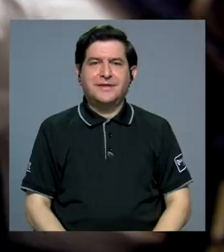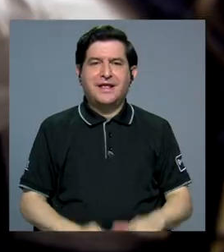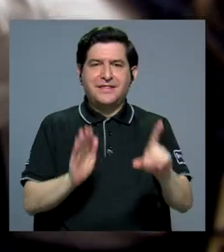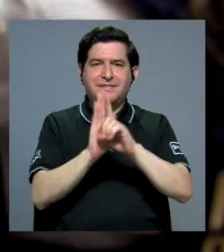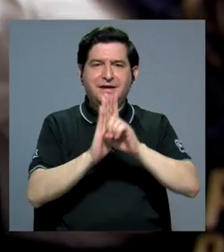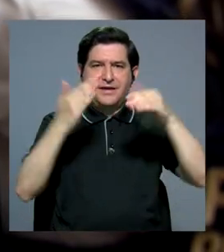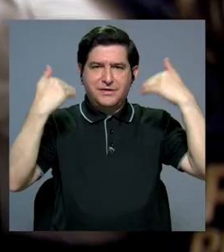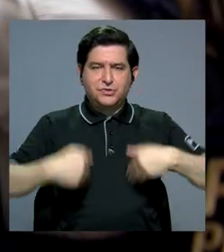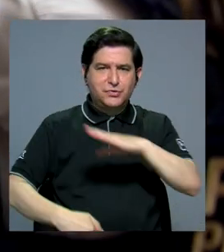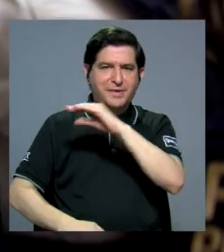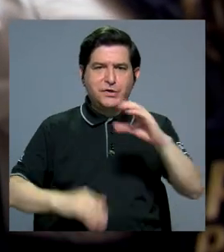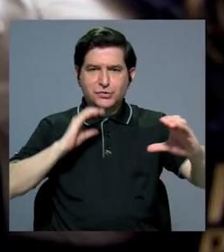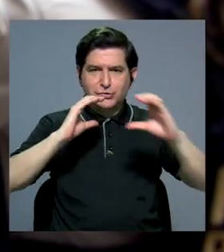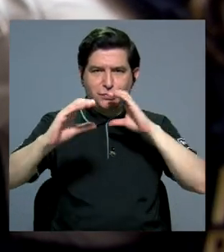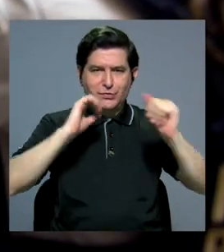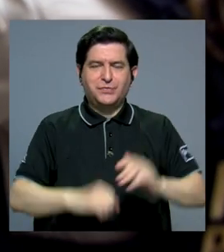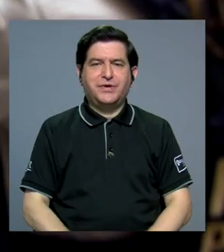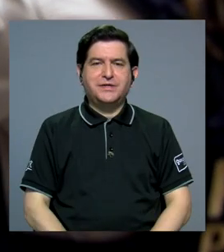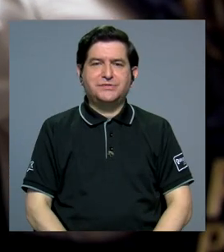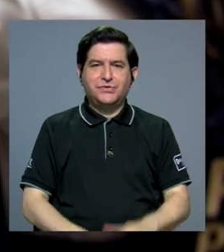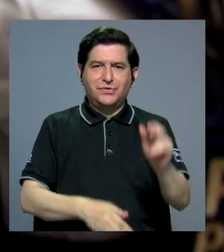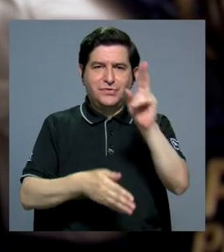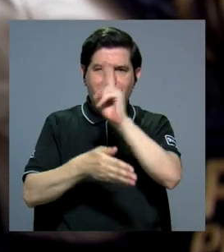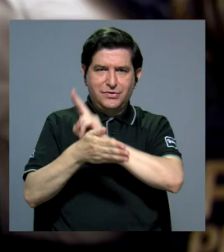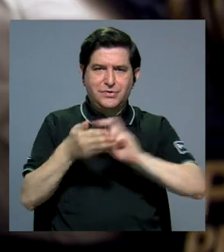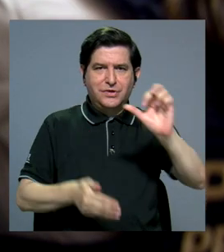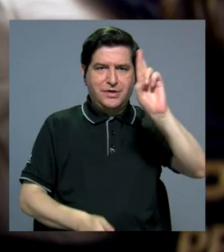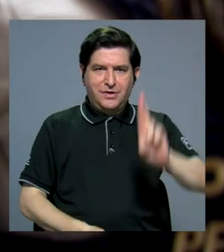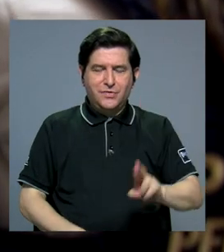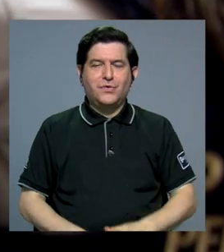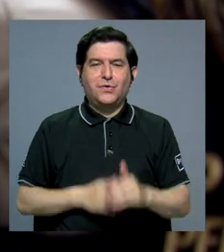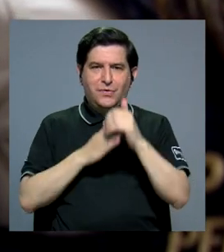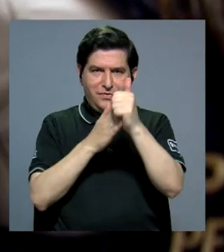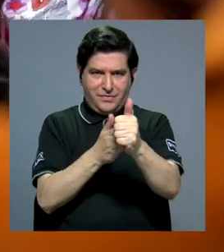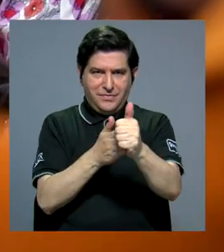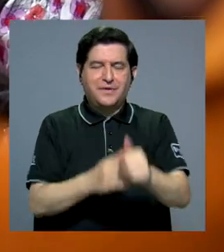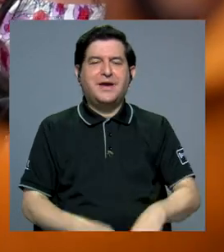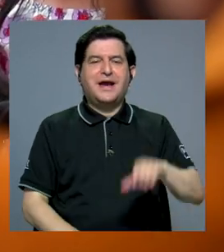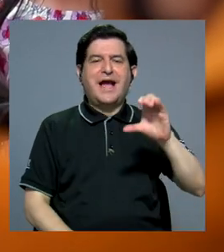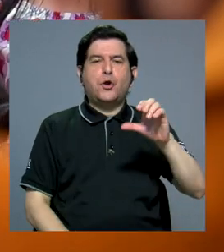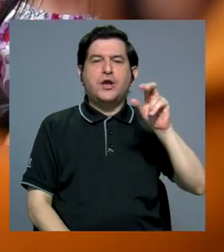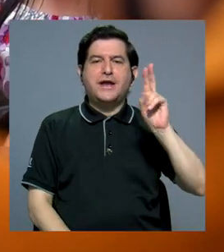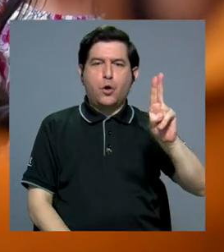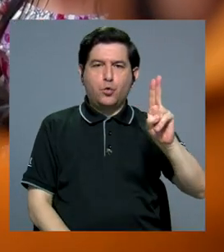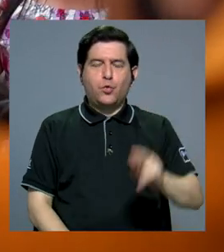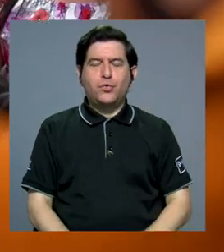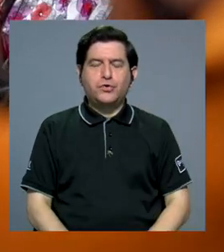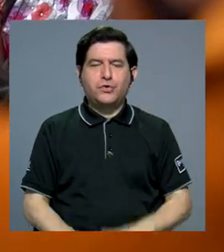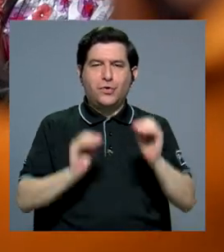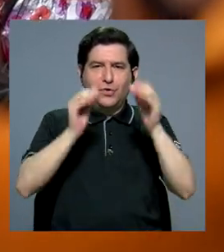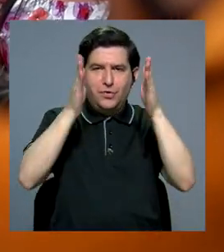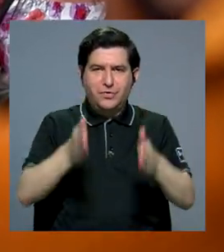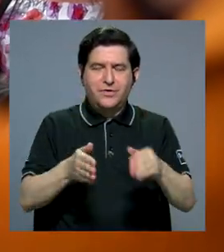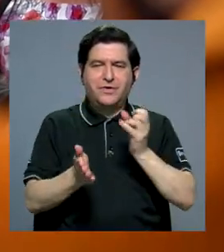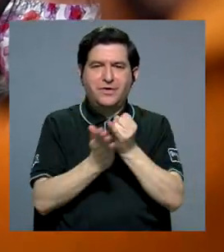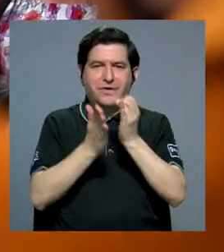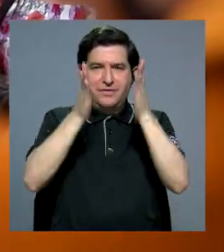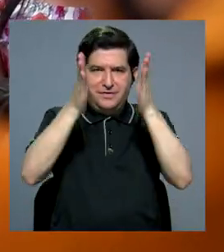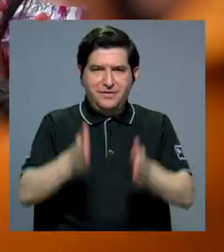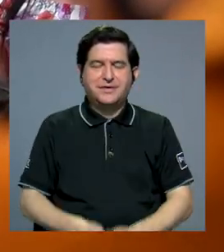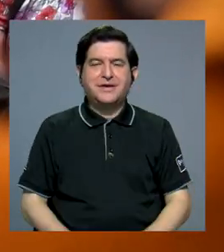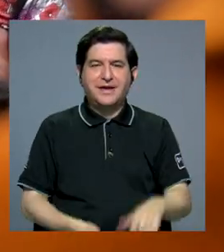Universitario Derechos Humanos y Comunicación de la UCR, el cual es dirigido por Carolina Urcullo, una docente